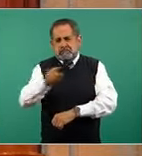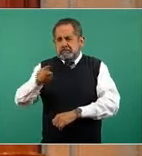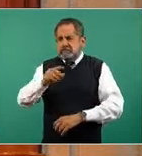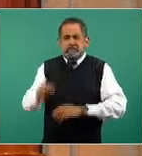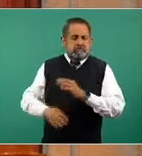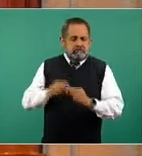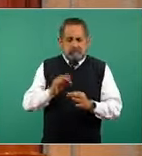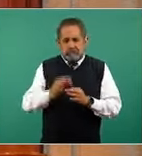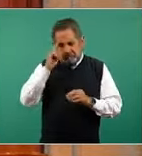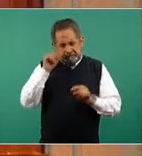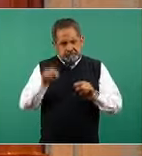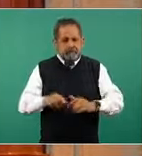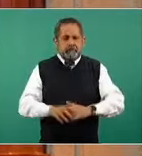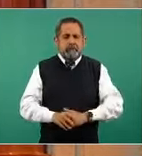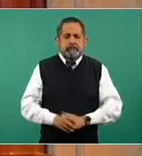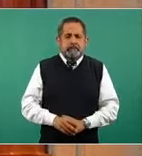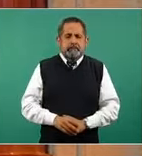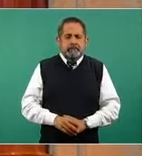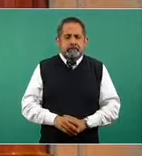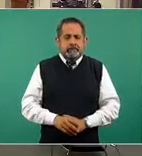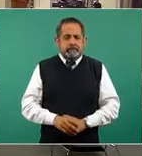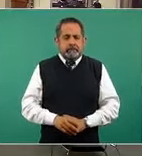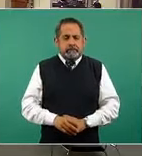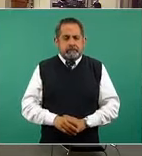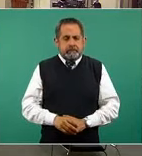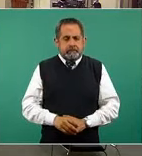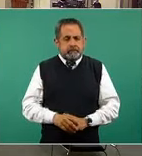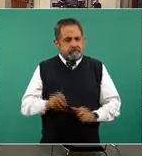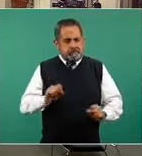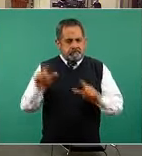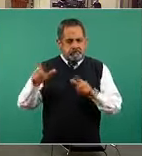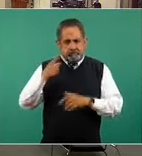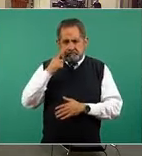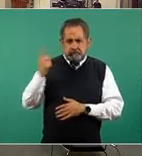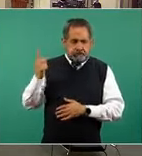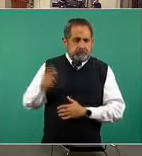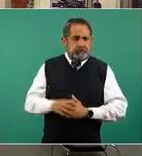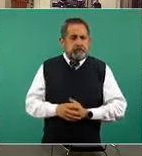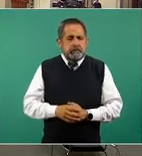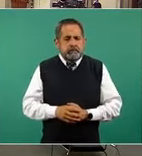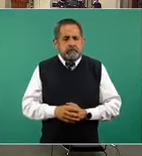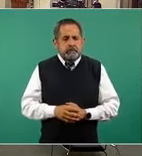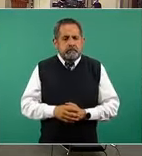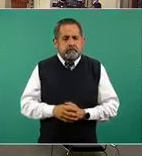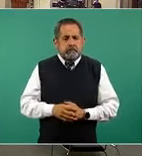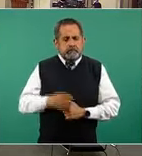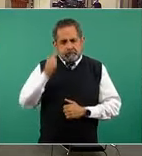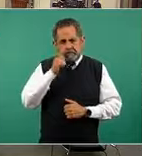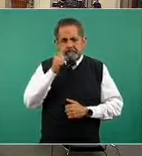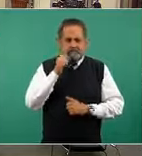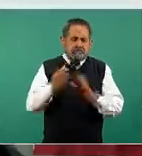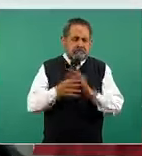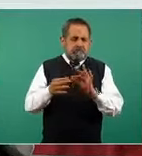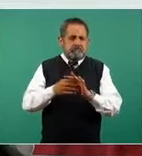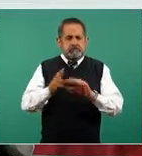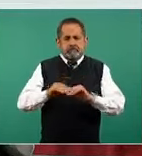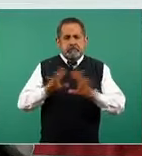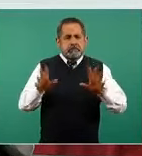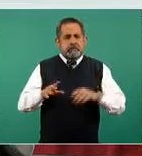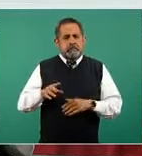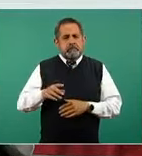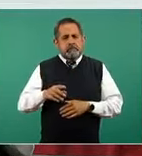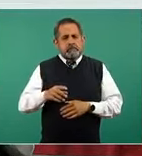en la aplicación de las mismas. Si vemos la siguiente diapositiva, siempre hacemos también la actualización para cada uno